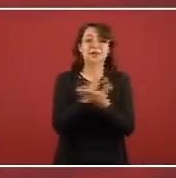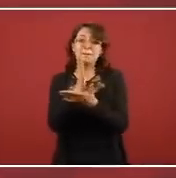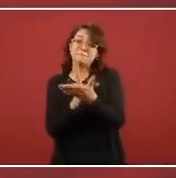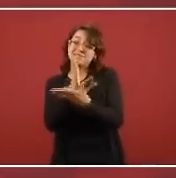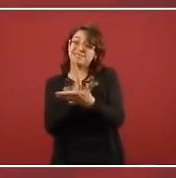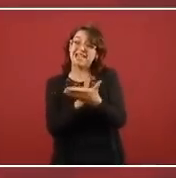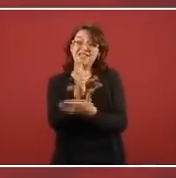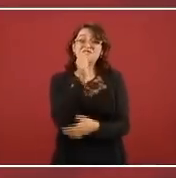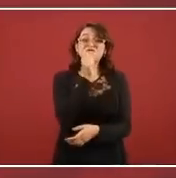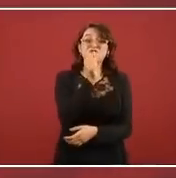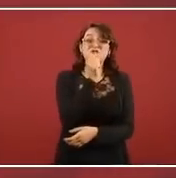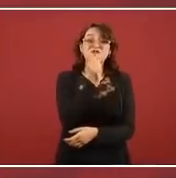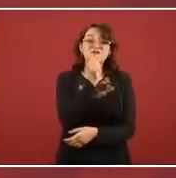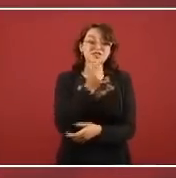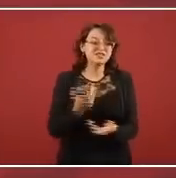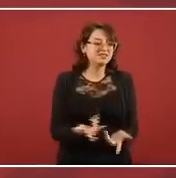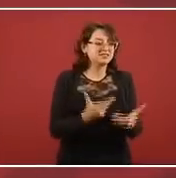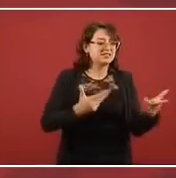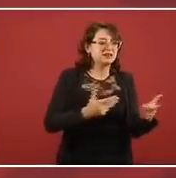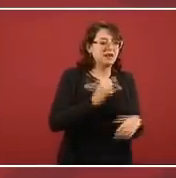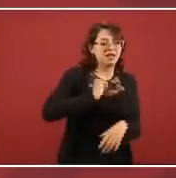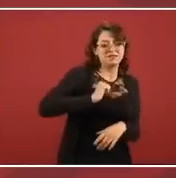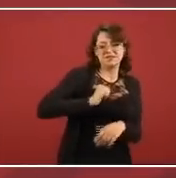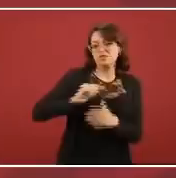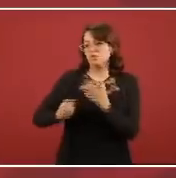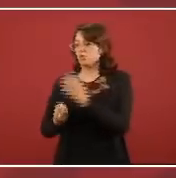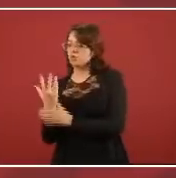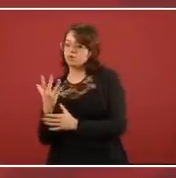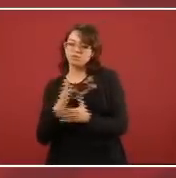no termina de nacer. Entonces,